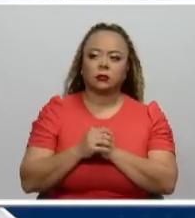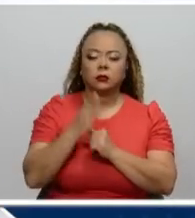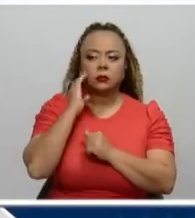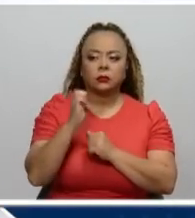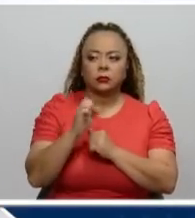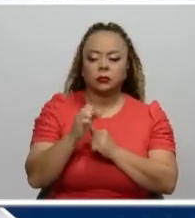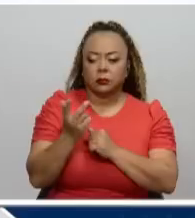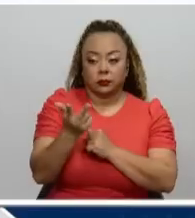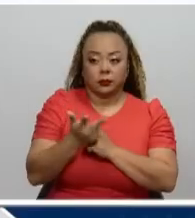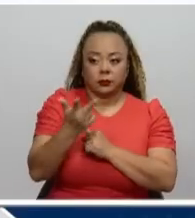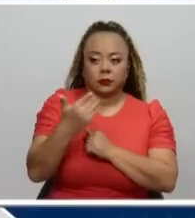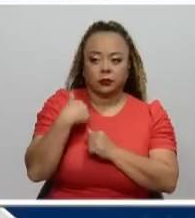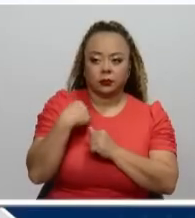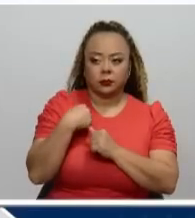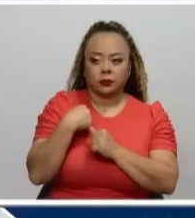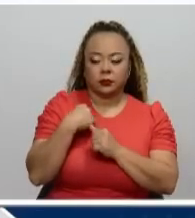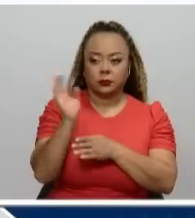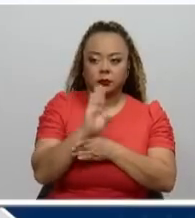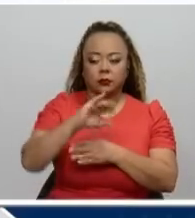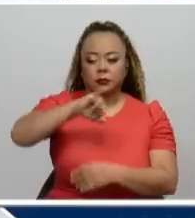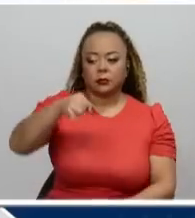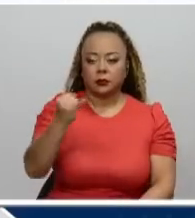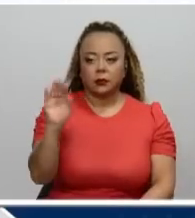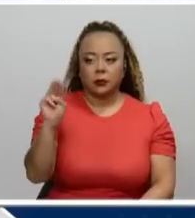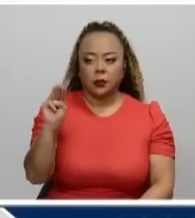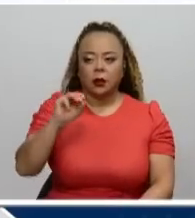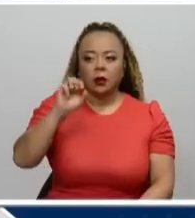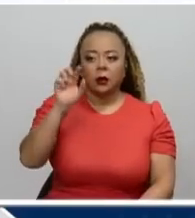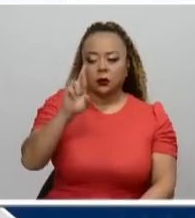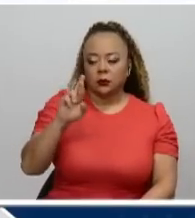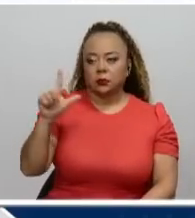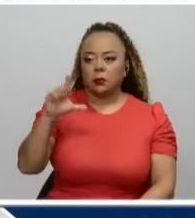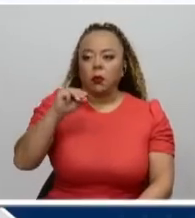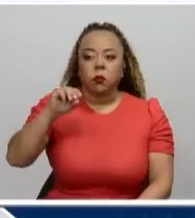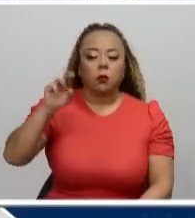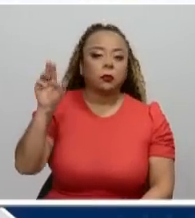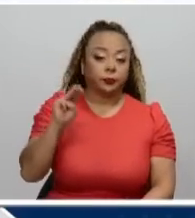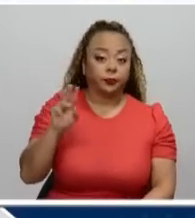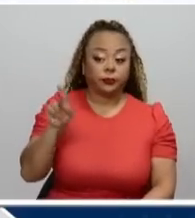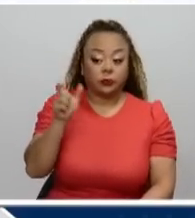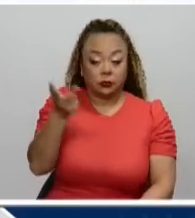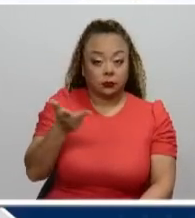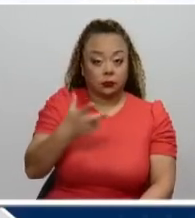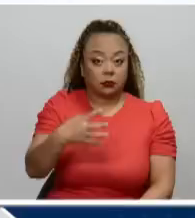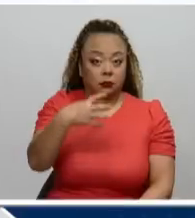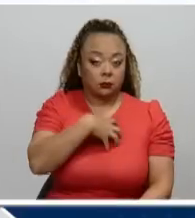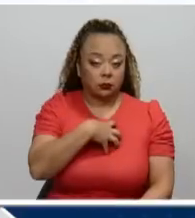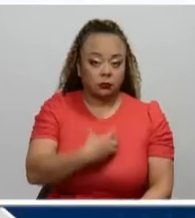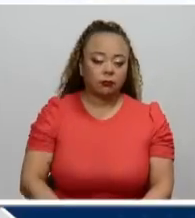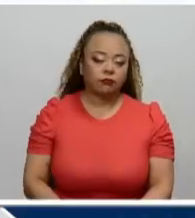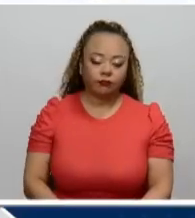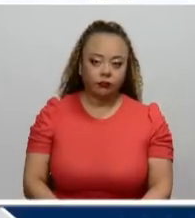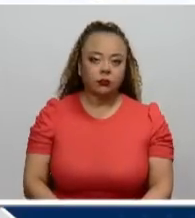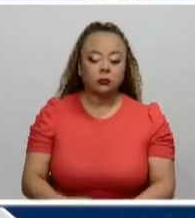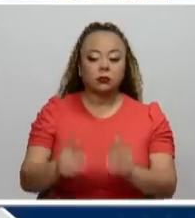esos tres que tienen ustedes aquí en pantalla Jimmy Ronda de alemán Fred Ugalde arrancan las eliminatoria titulares Sí cierto fue el en Panamá